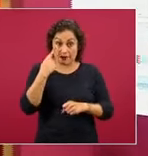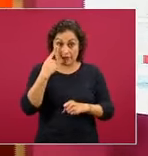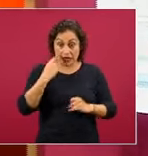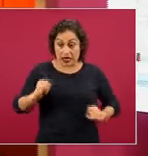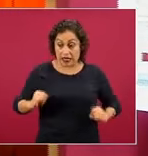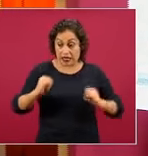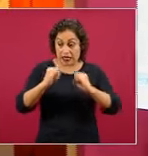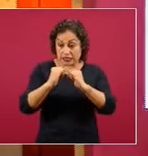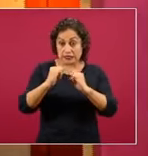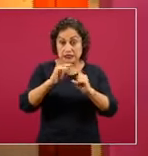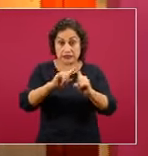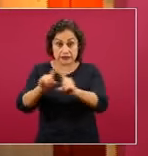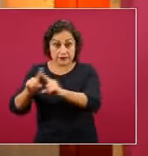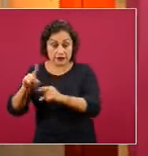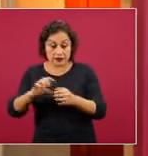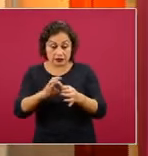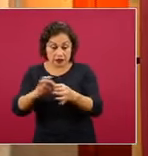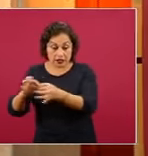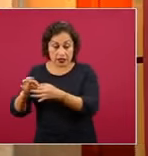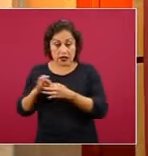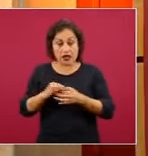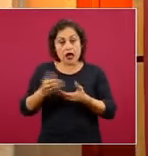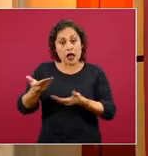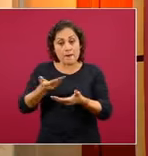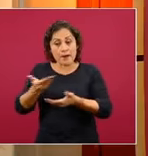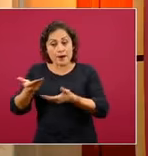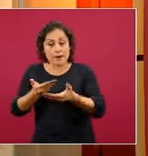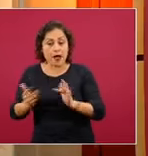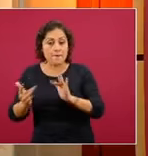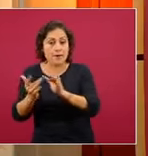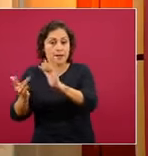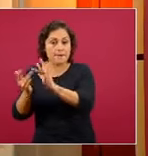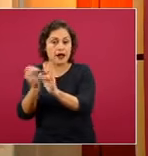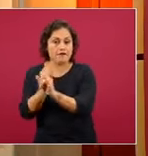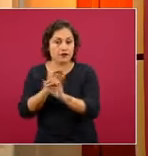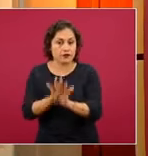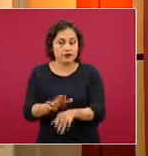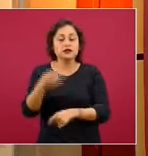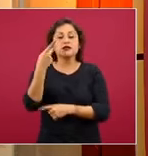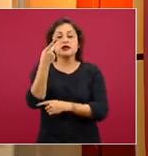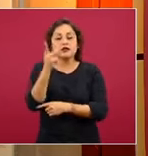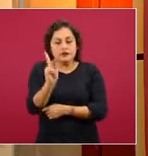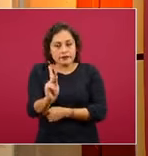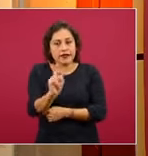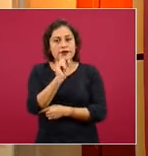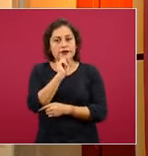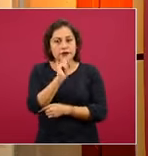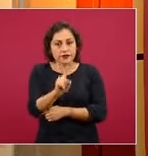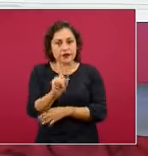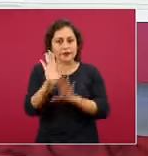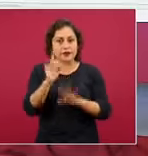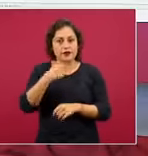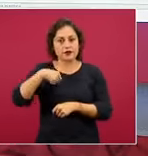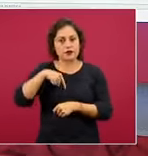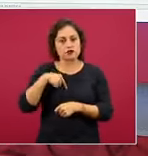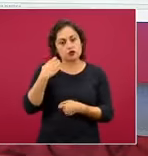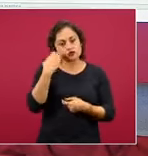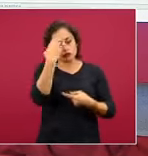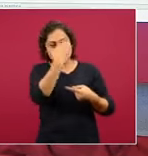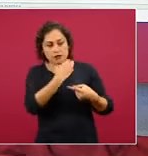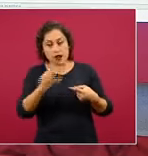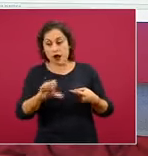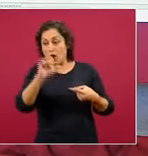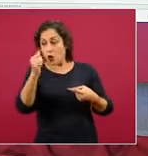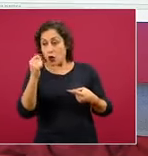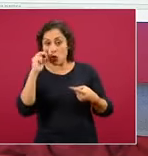las entidades federativas, aún teniendo modos de información muy similar, también el definir las causas de esa heterogeneidad